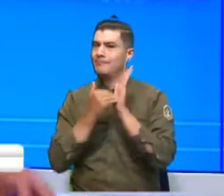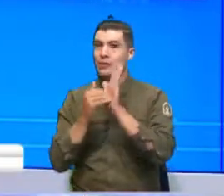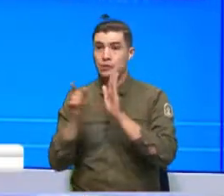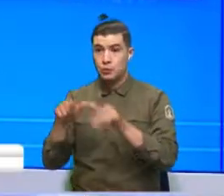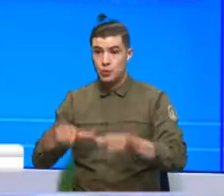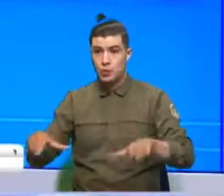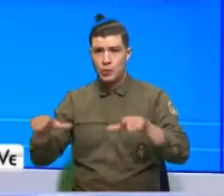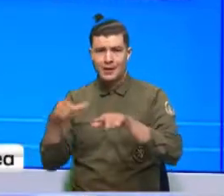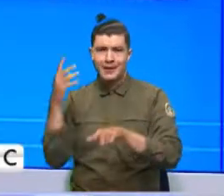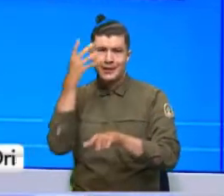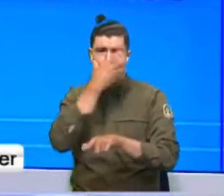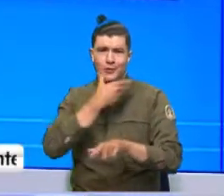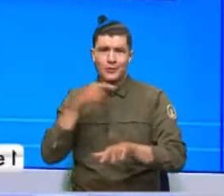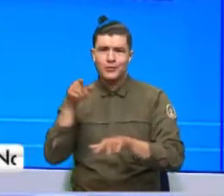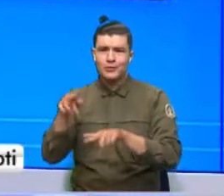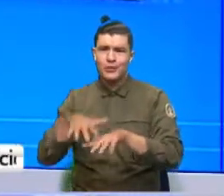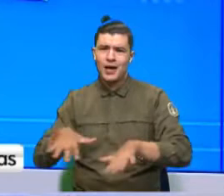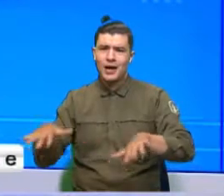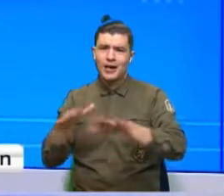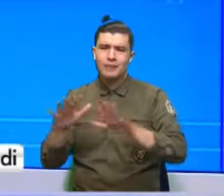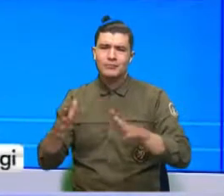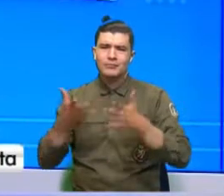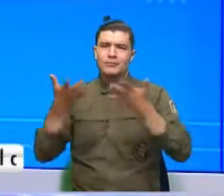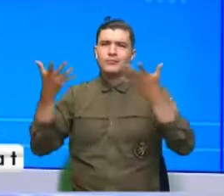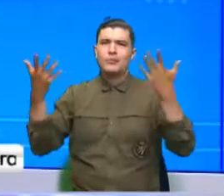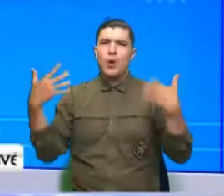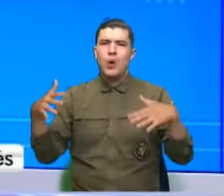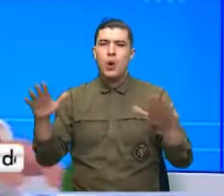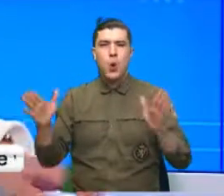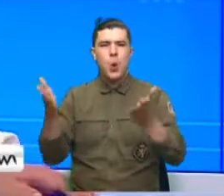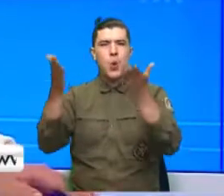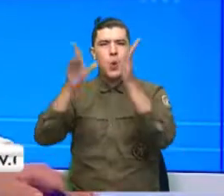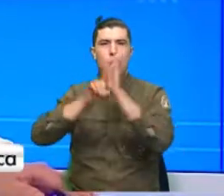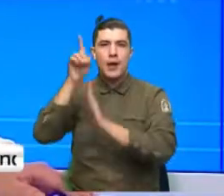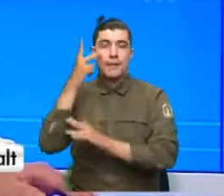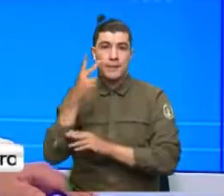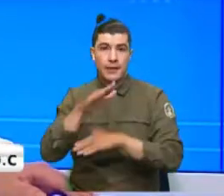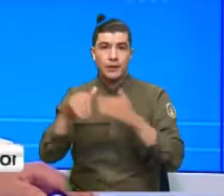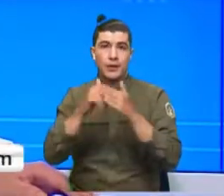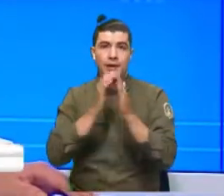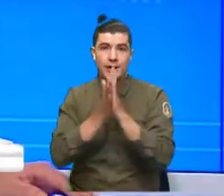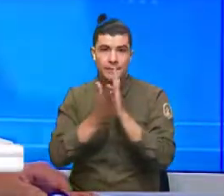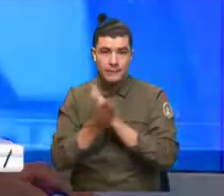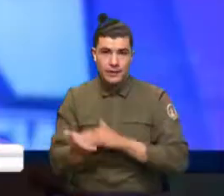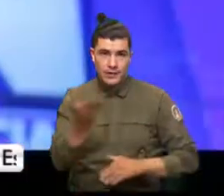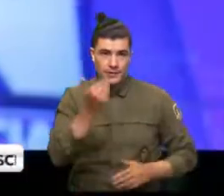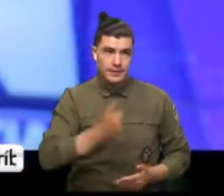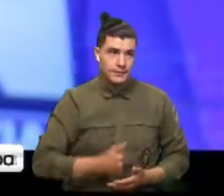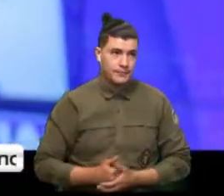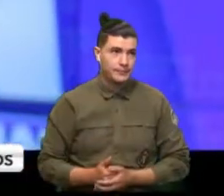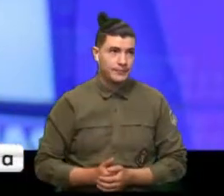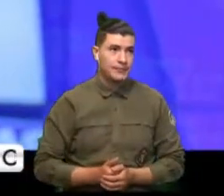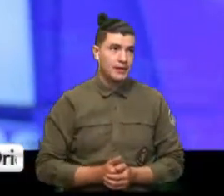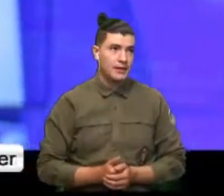lugar encantador donde se respira un ambiente de progreso. Esta es la crónica del día con Eduard Pinilla.